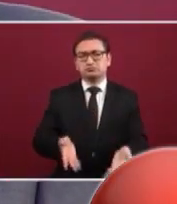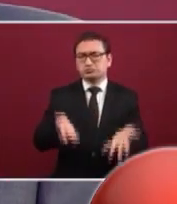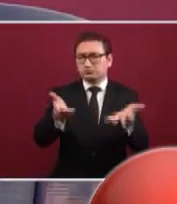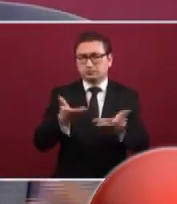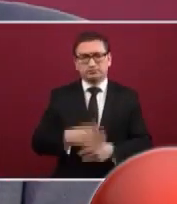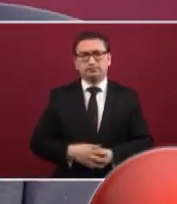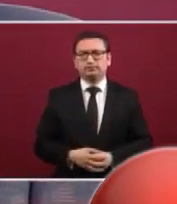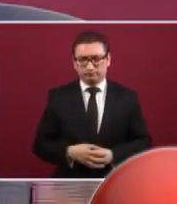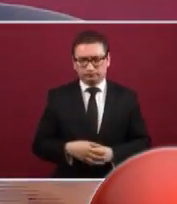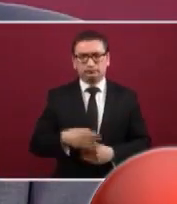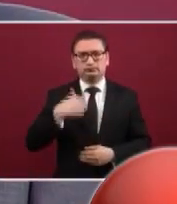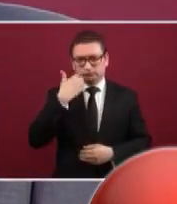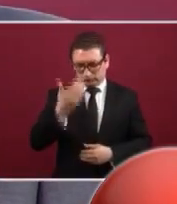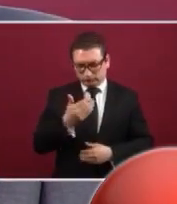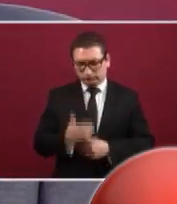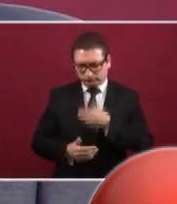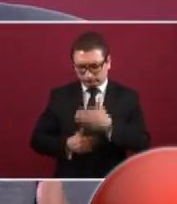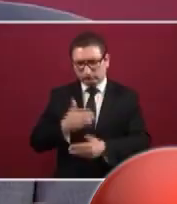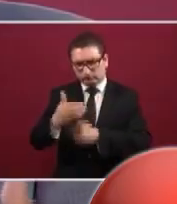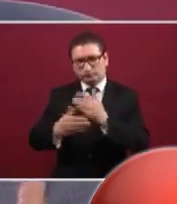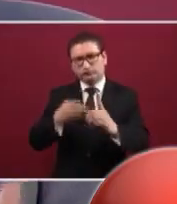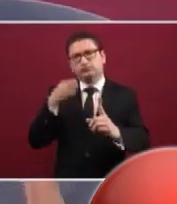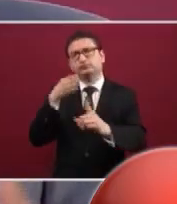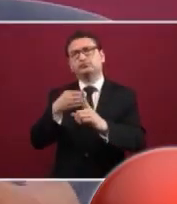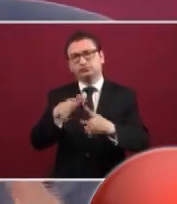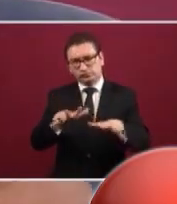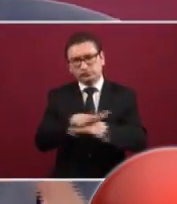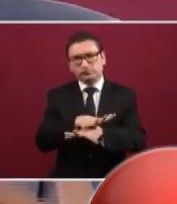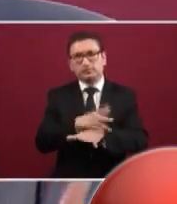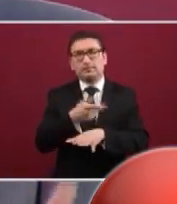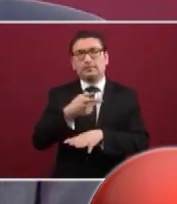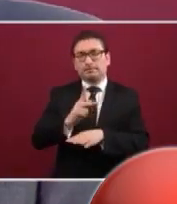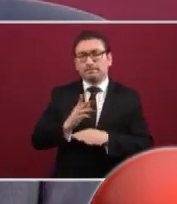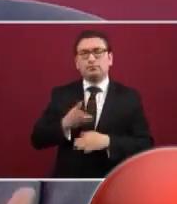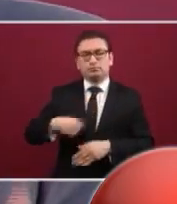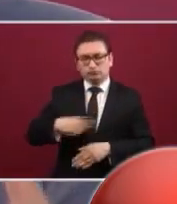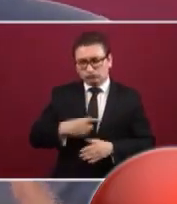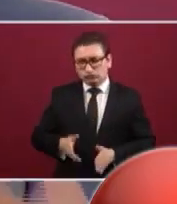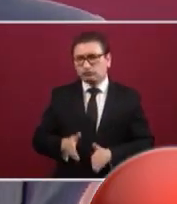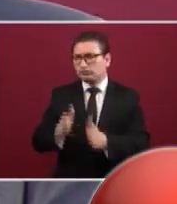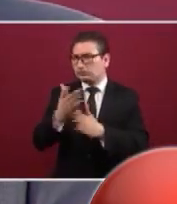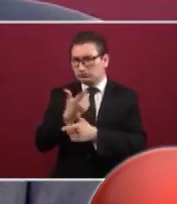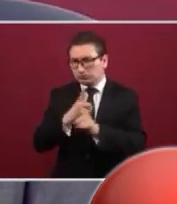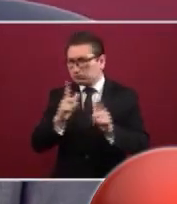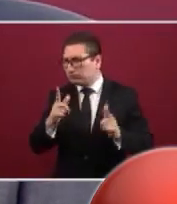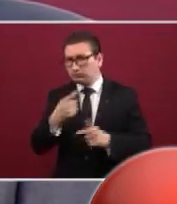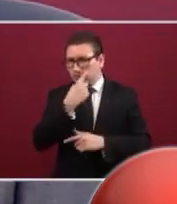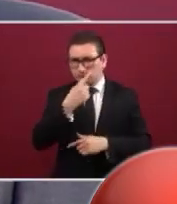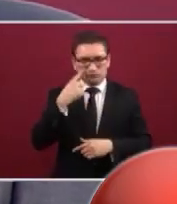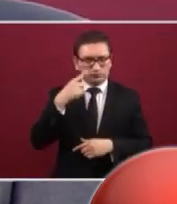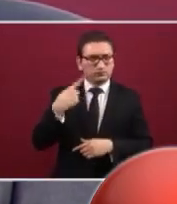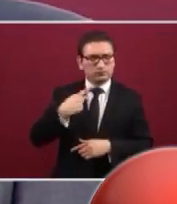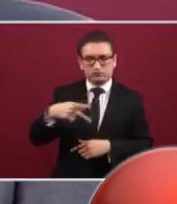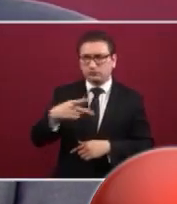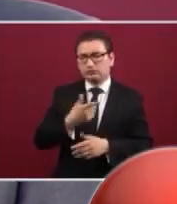Vamos al cambio por el camino de la concordia y de la democracia, de las libertades,